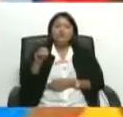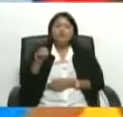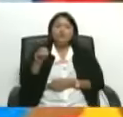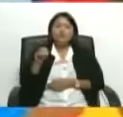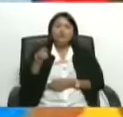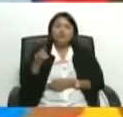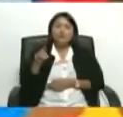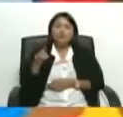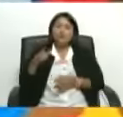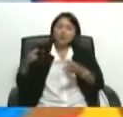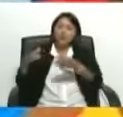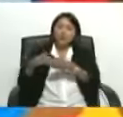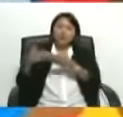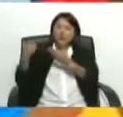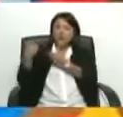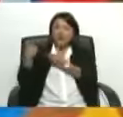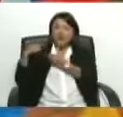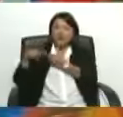de fonderos.